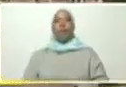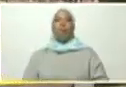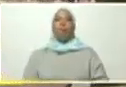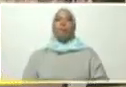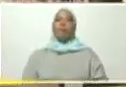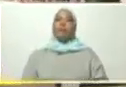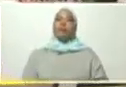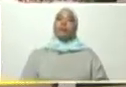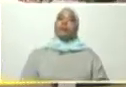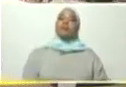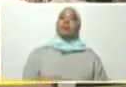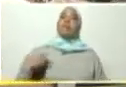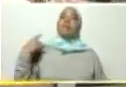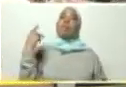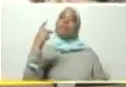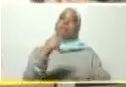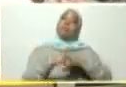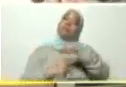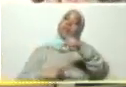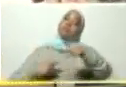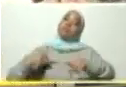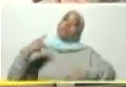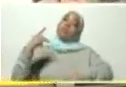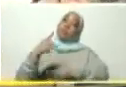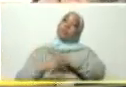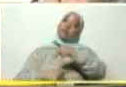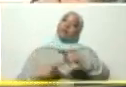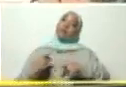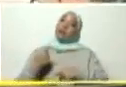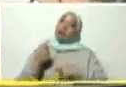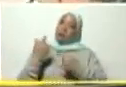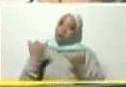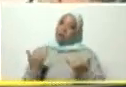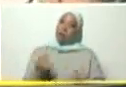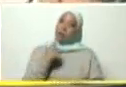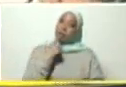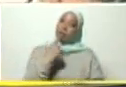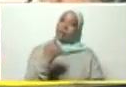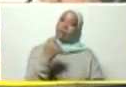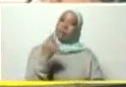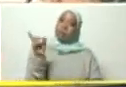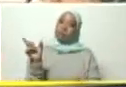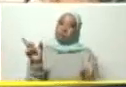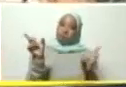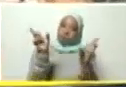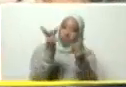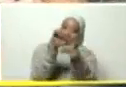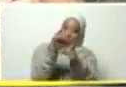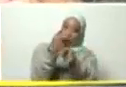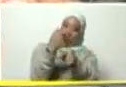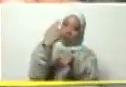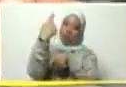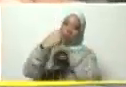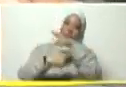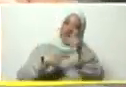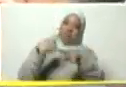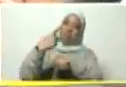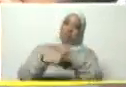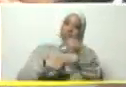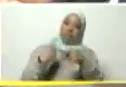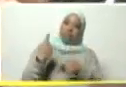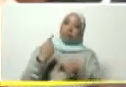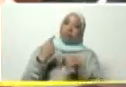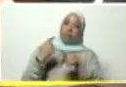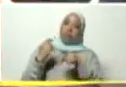y el proceso que ha vivido ejemplar así lo tengo que decir desde agosto el proceso de elección por la